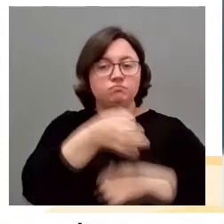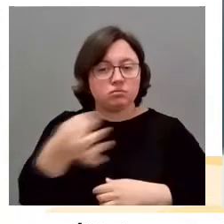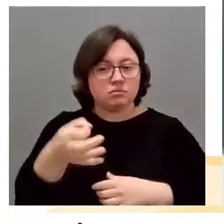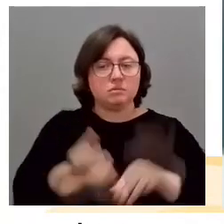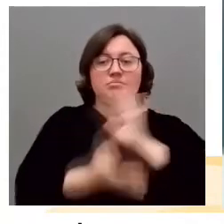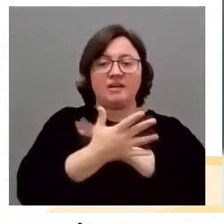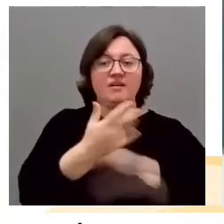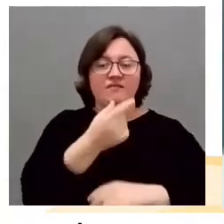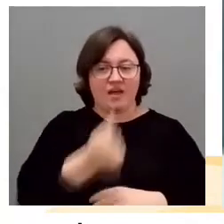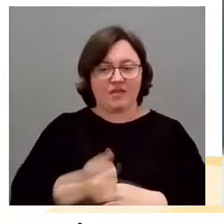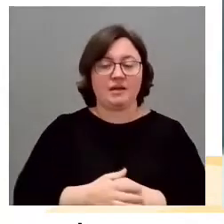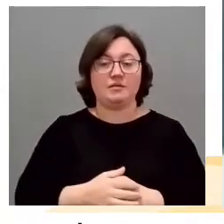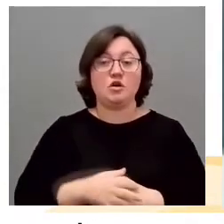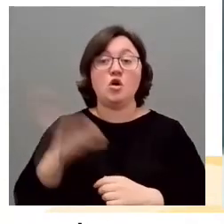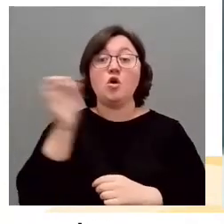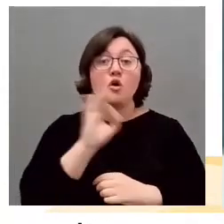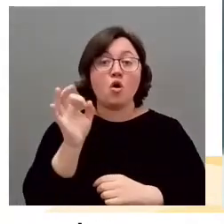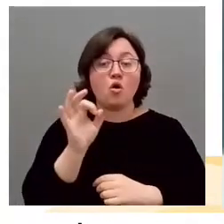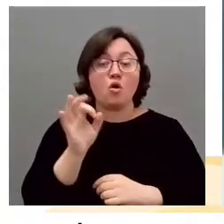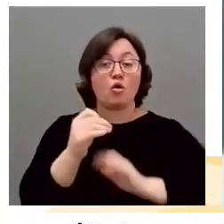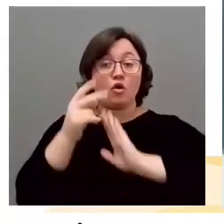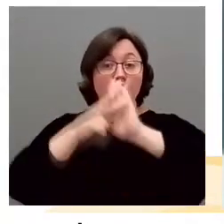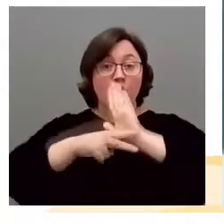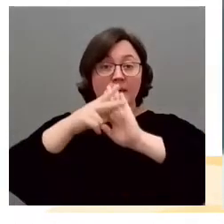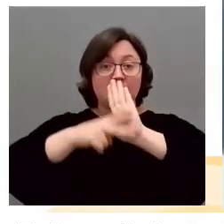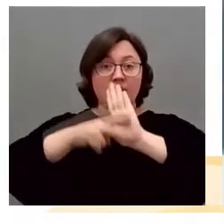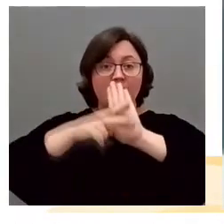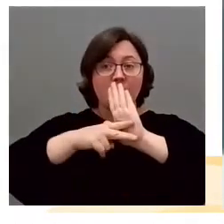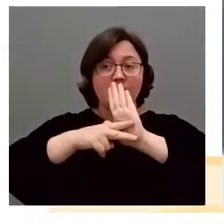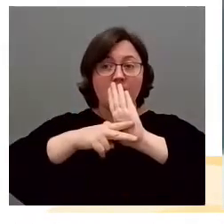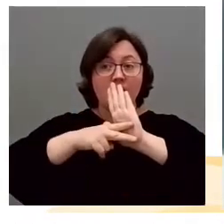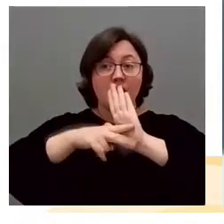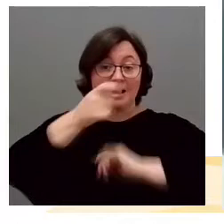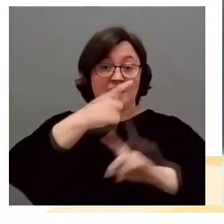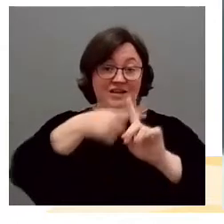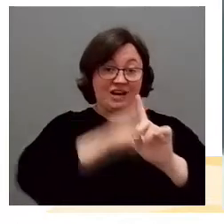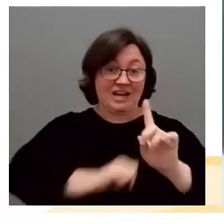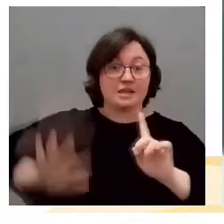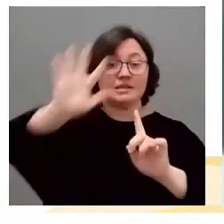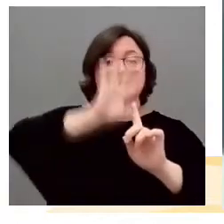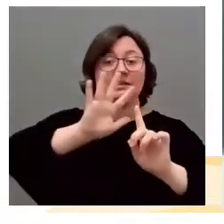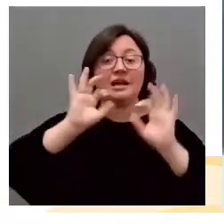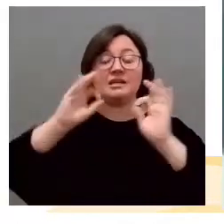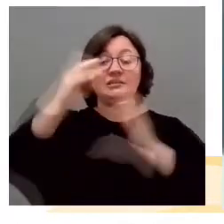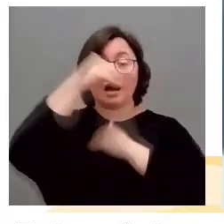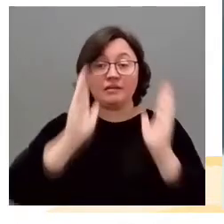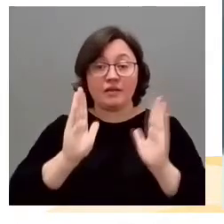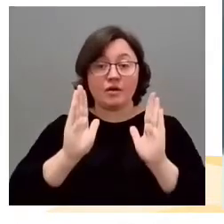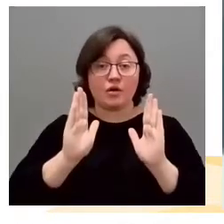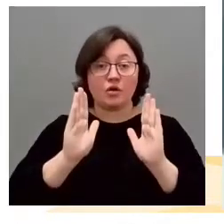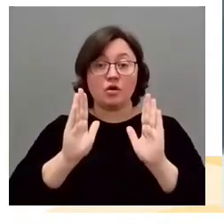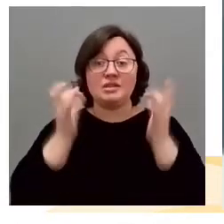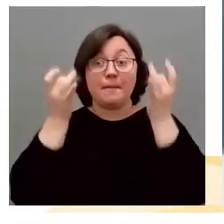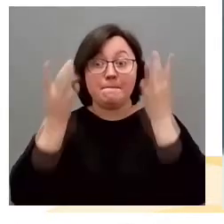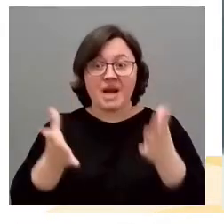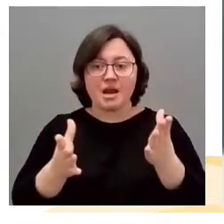adecuados, elaborar una normativa estatal sobre atención